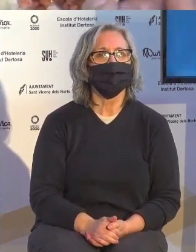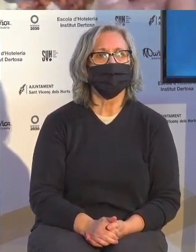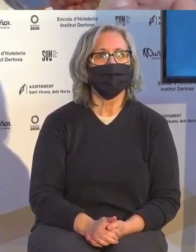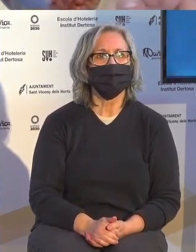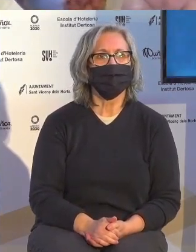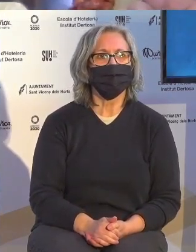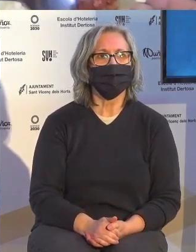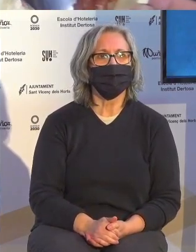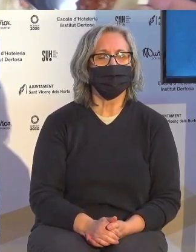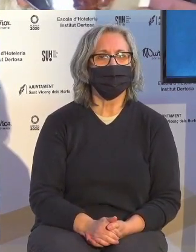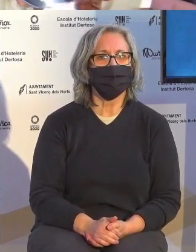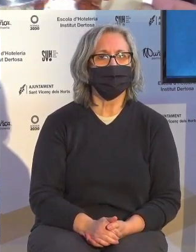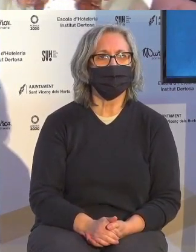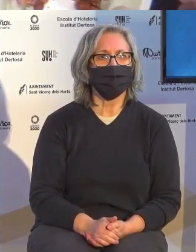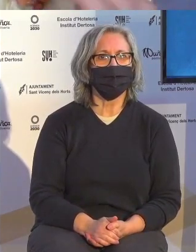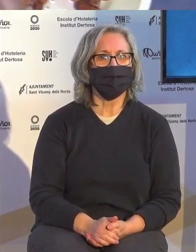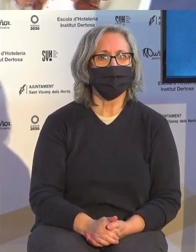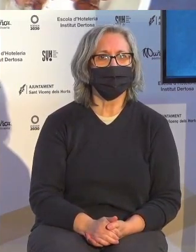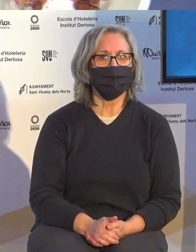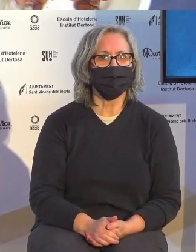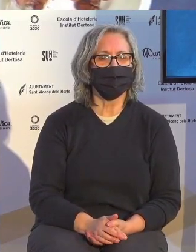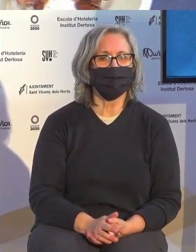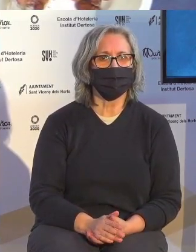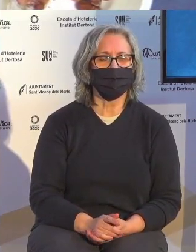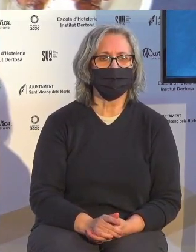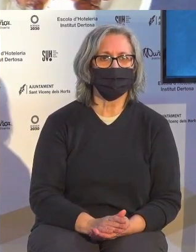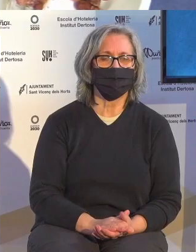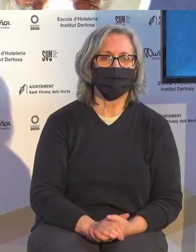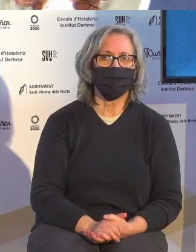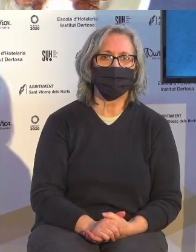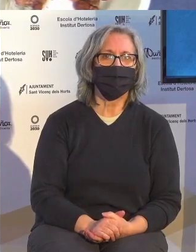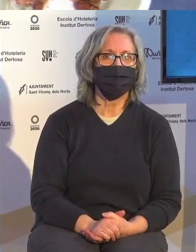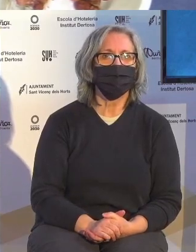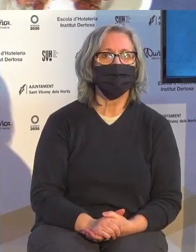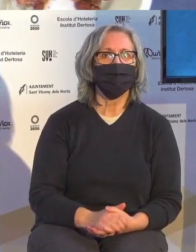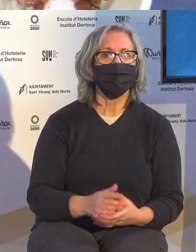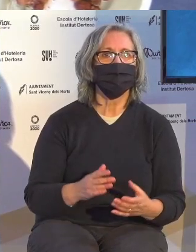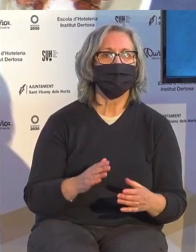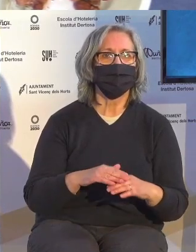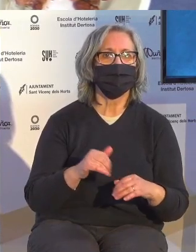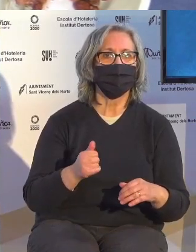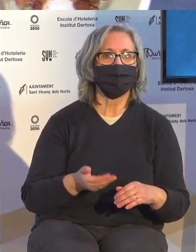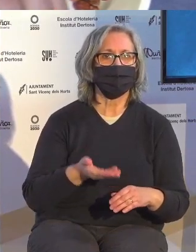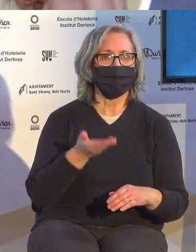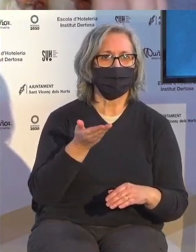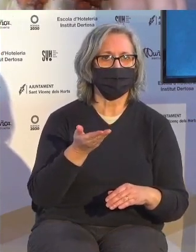para dar un sabor a más un poquito de fresas